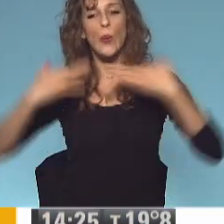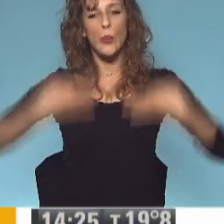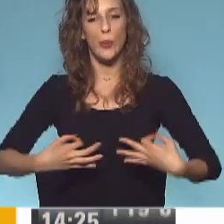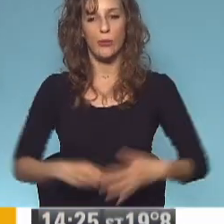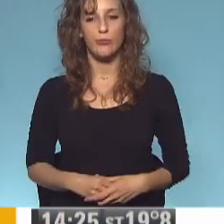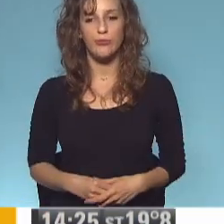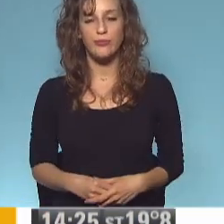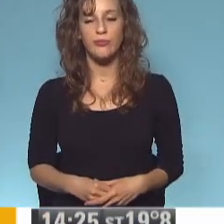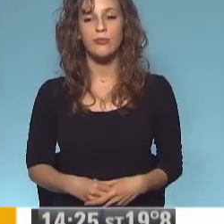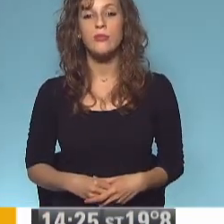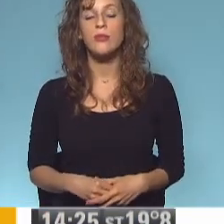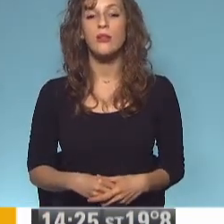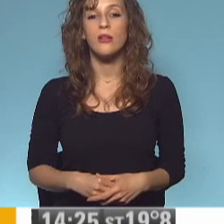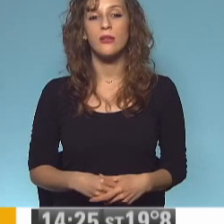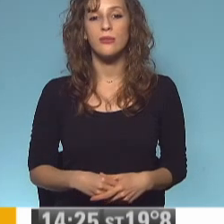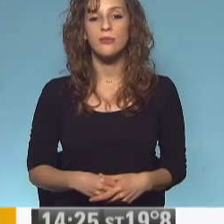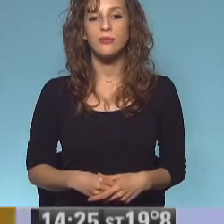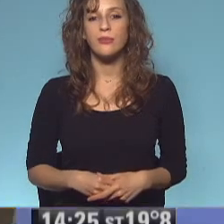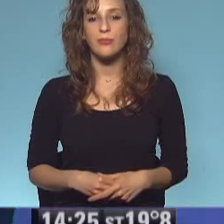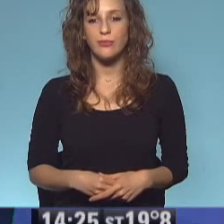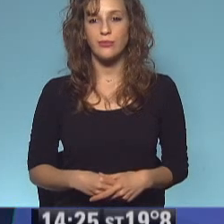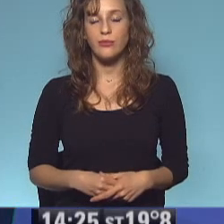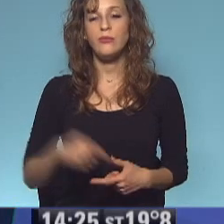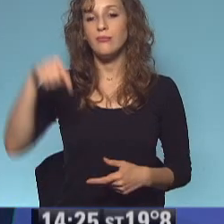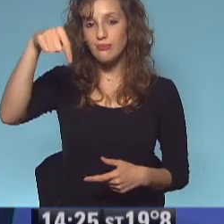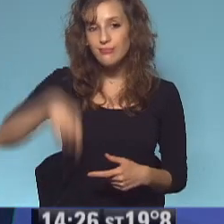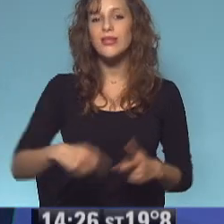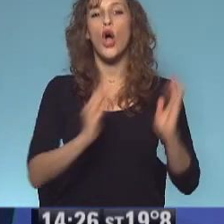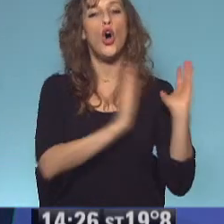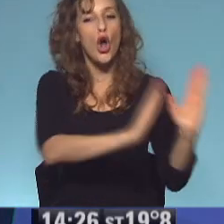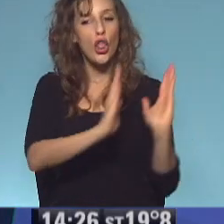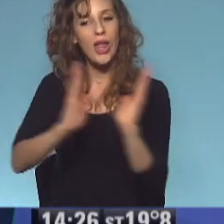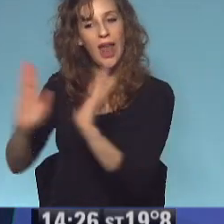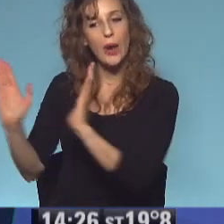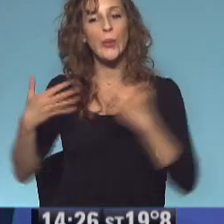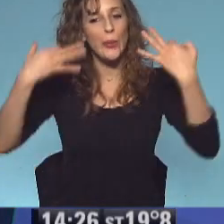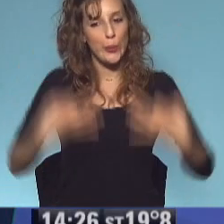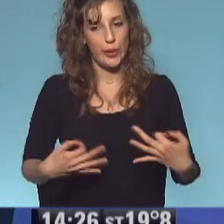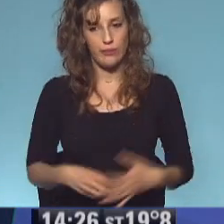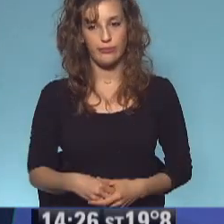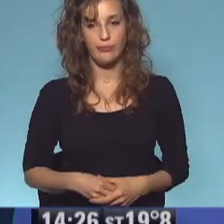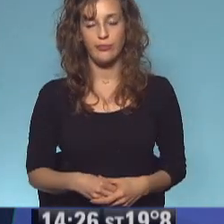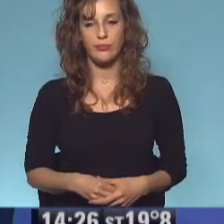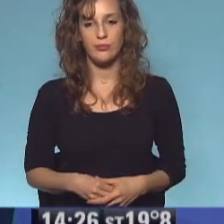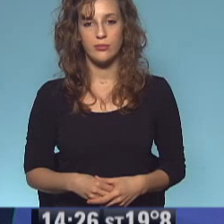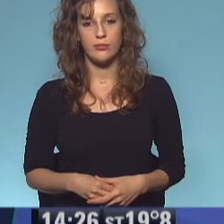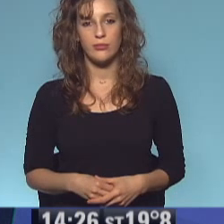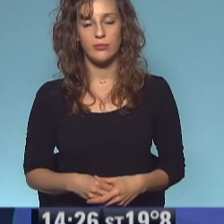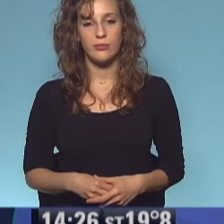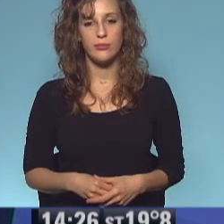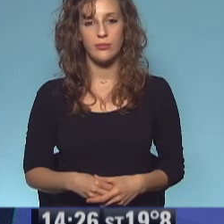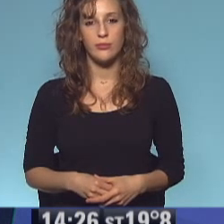es. A ver. A ver, bajaron hoy a la luna y una nube de algodón a mi